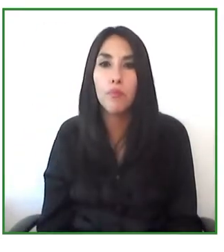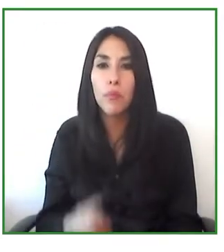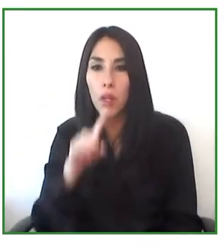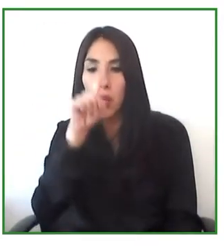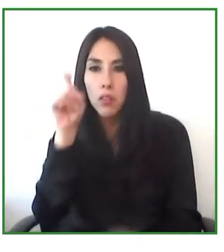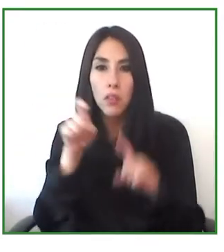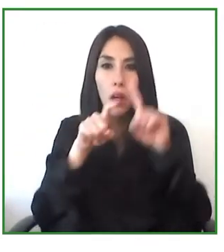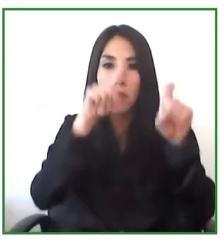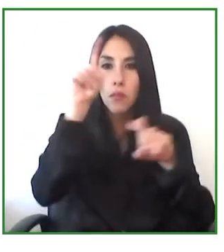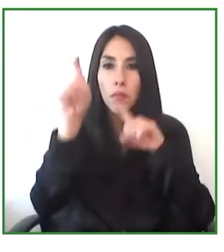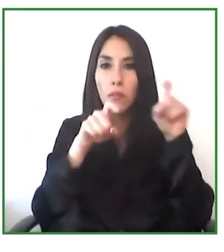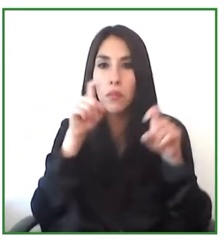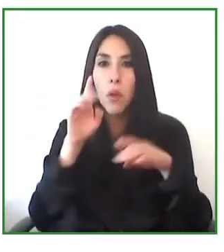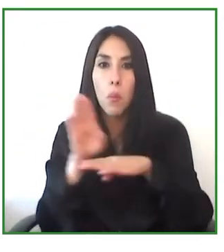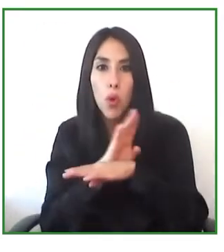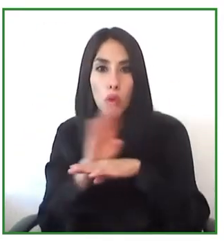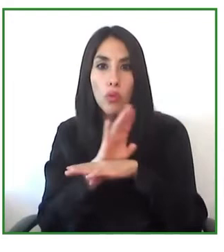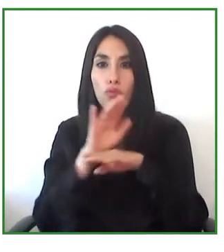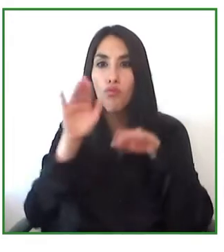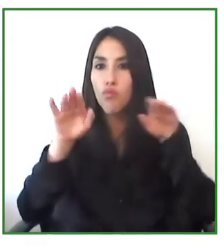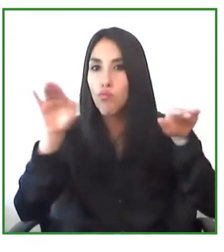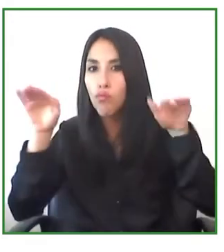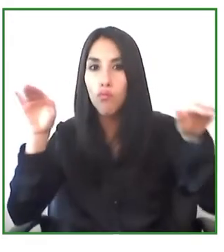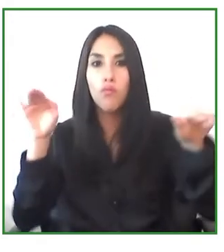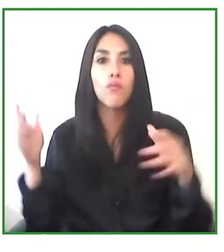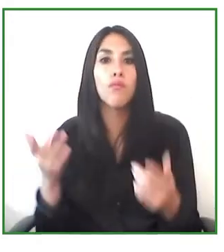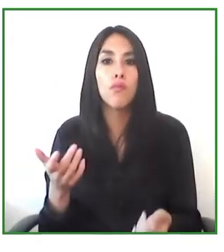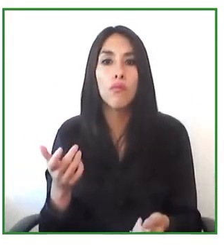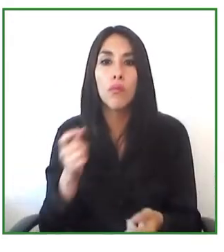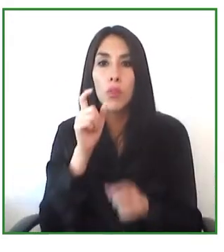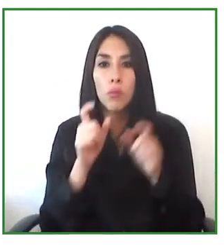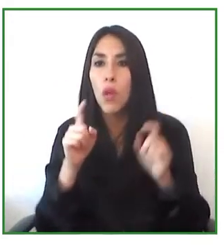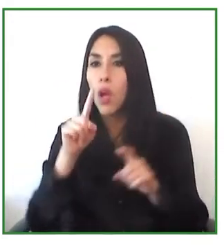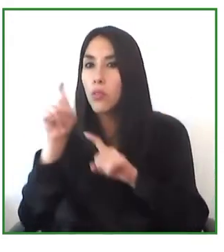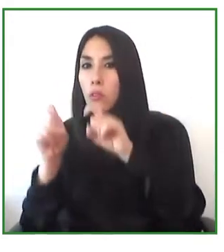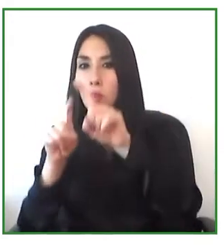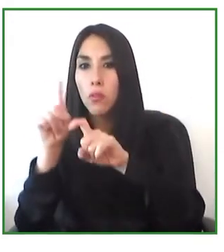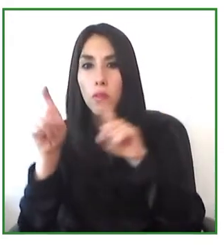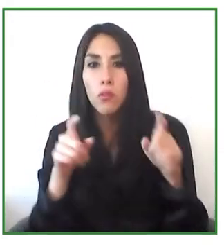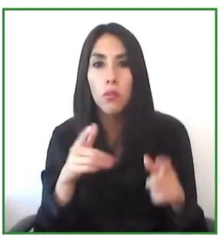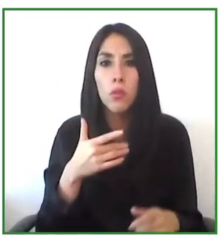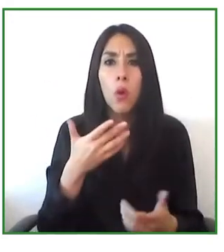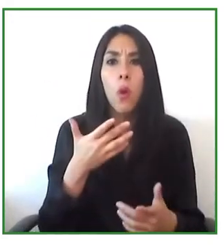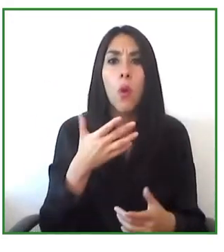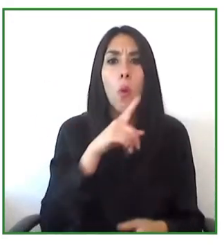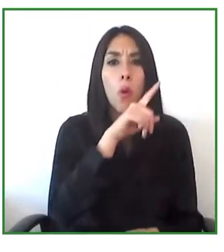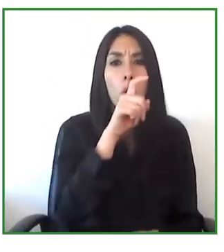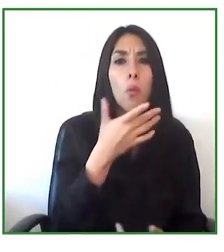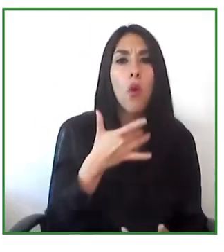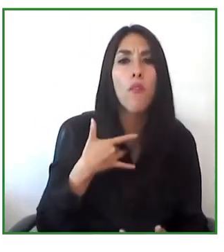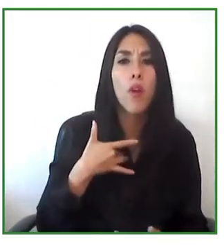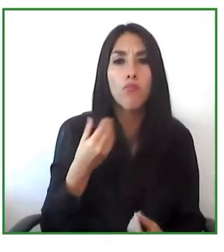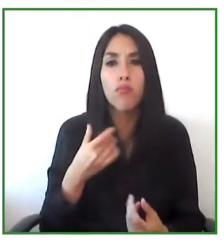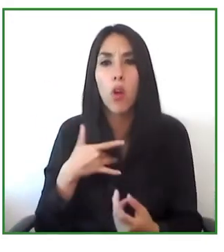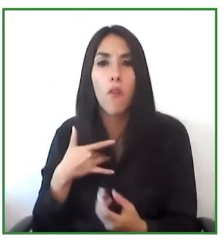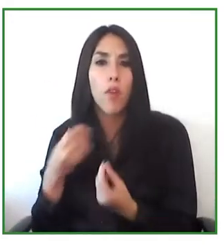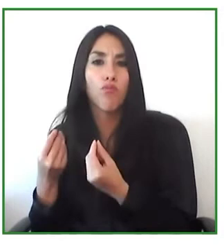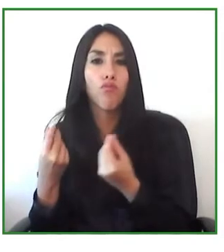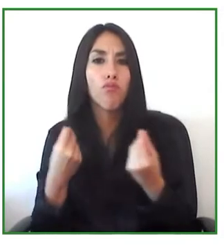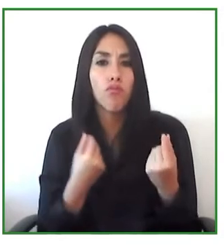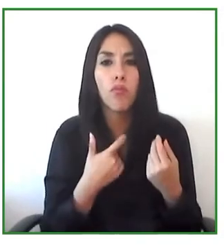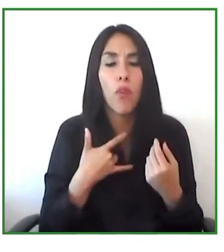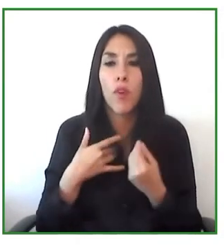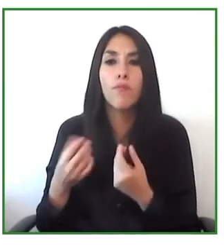la satisfacción. Entonces, no queremos solamente tener números muy buenos de inclusión